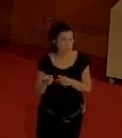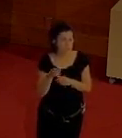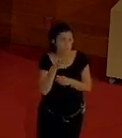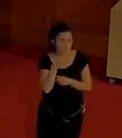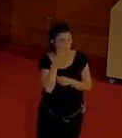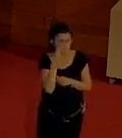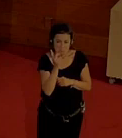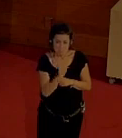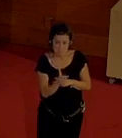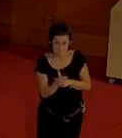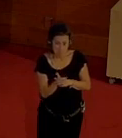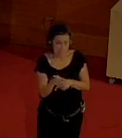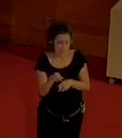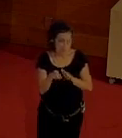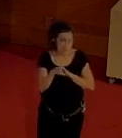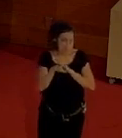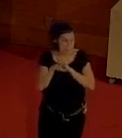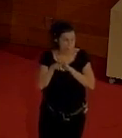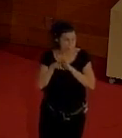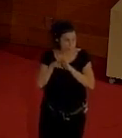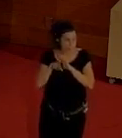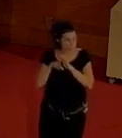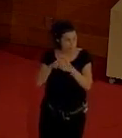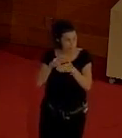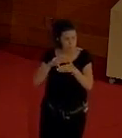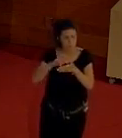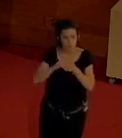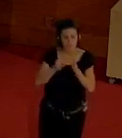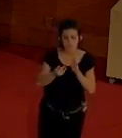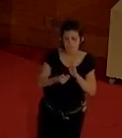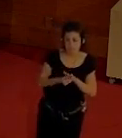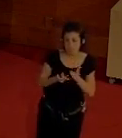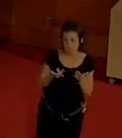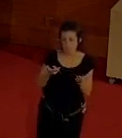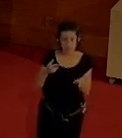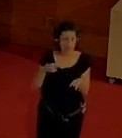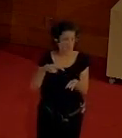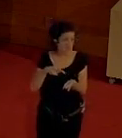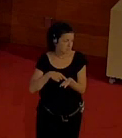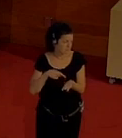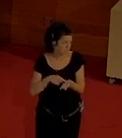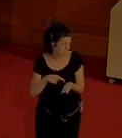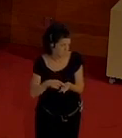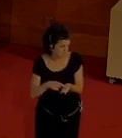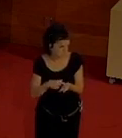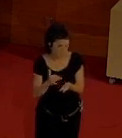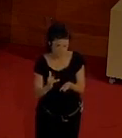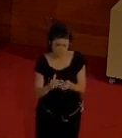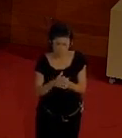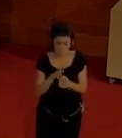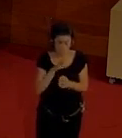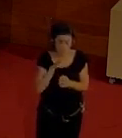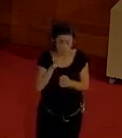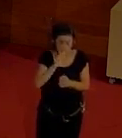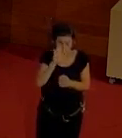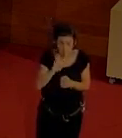empezar atrás ir atrás en un sist que haya aranceles etcétera etcétera porque parece que lo está haciendo mejor